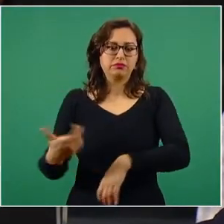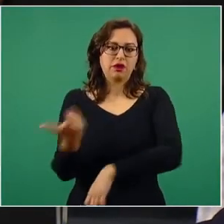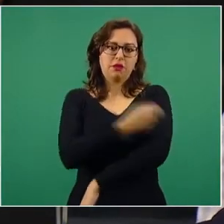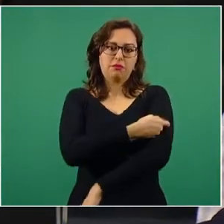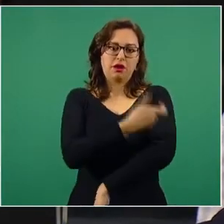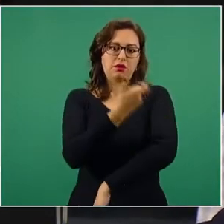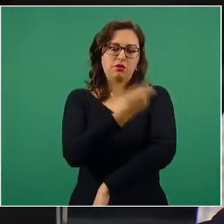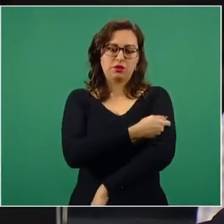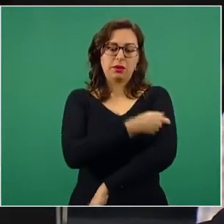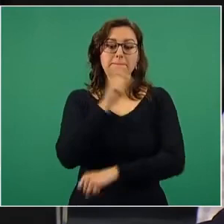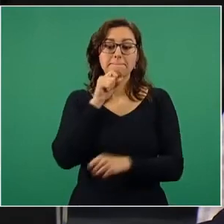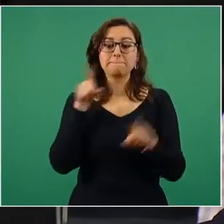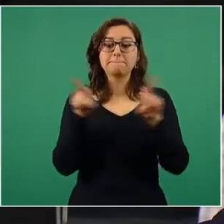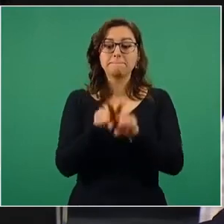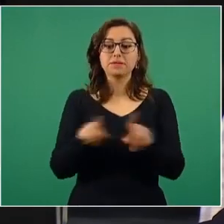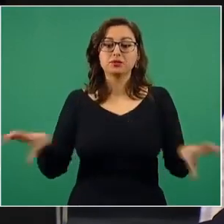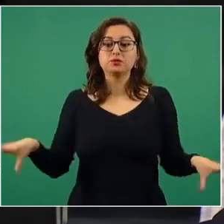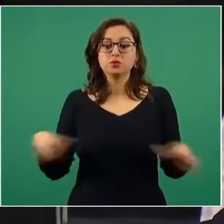de Guanajuato,